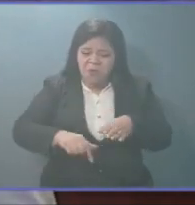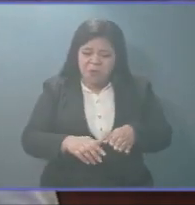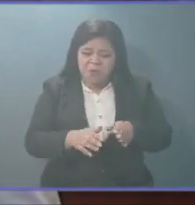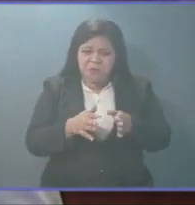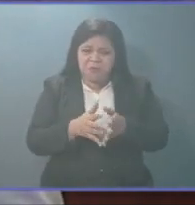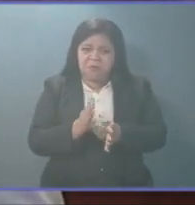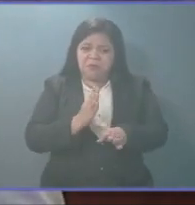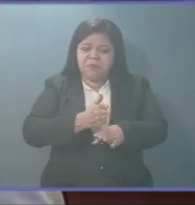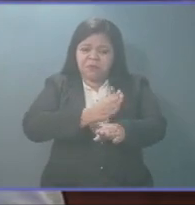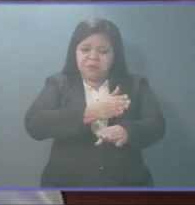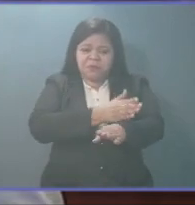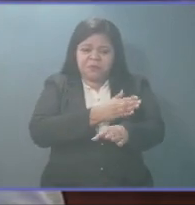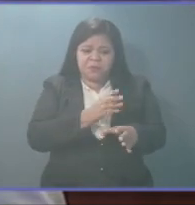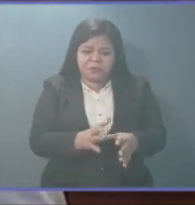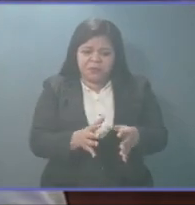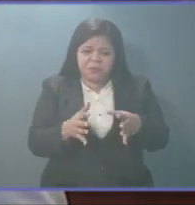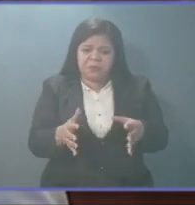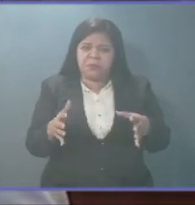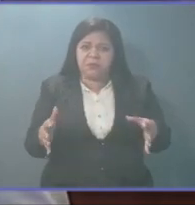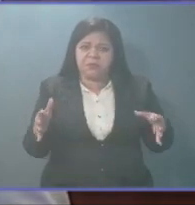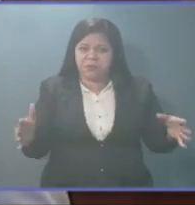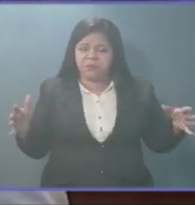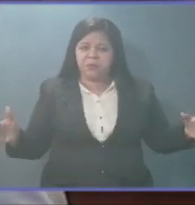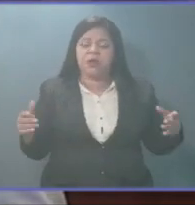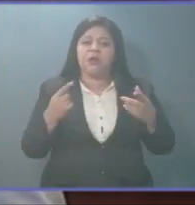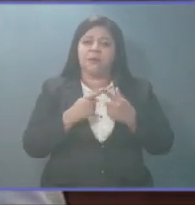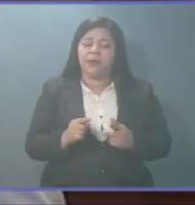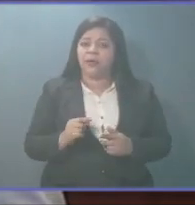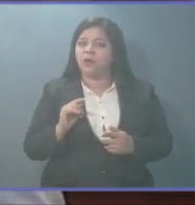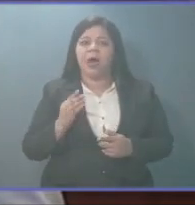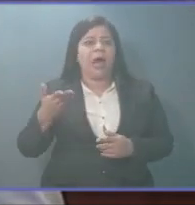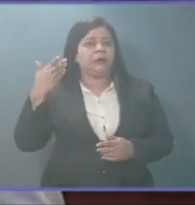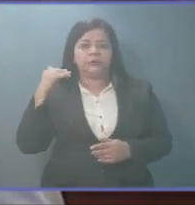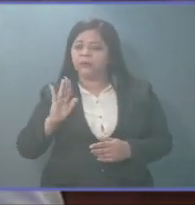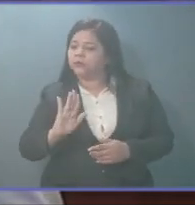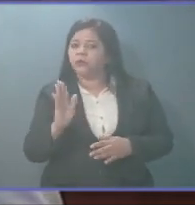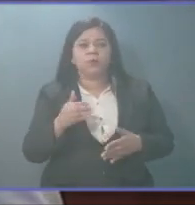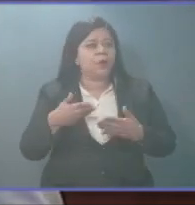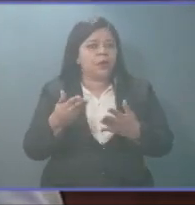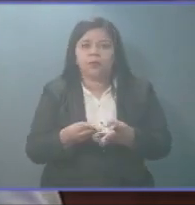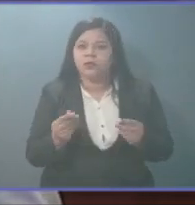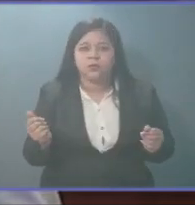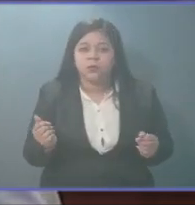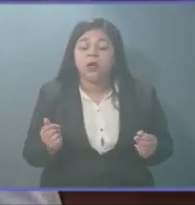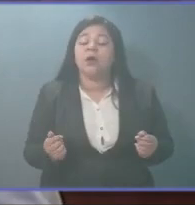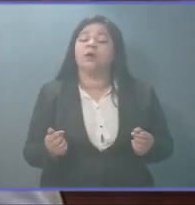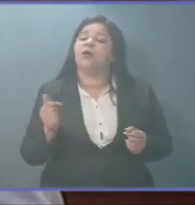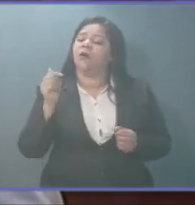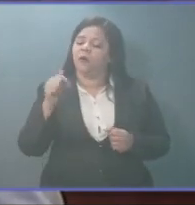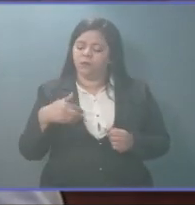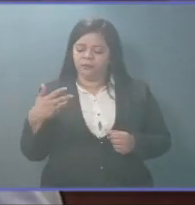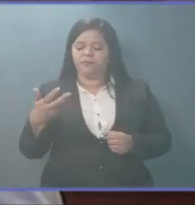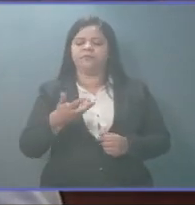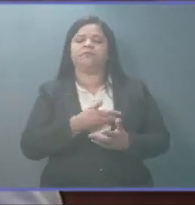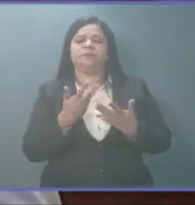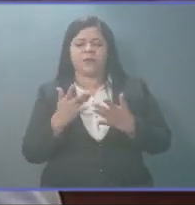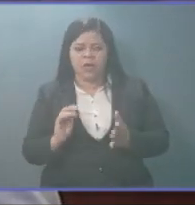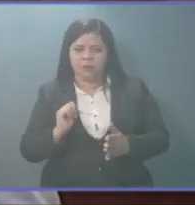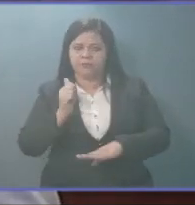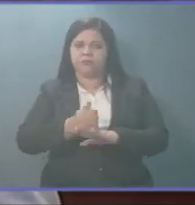obras ejecutadas y soluciones que nunca llegaron. Nosotros, en cambio, ya invertimos